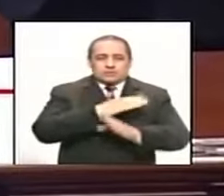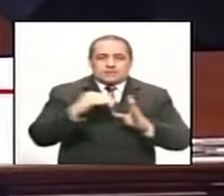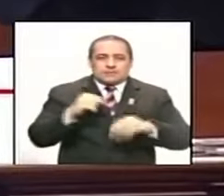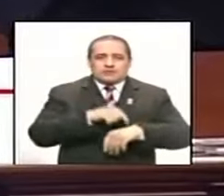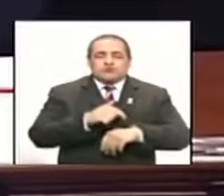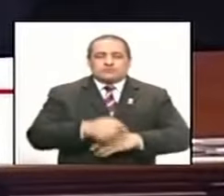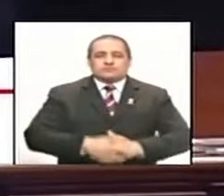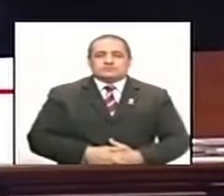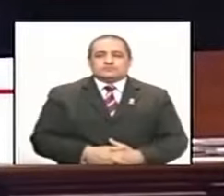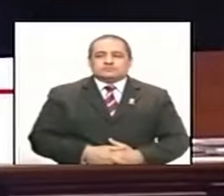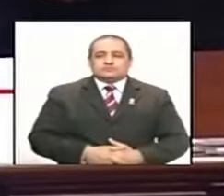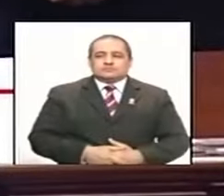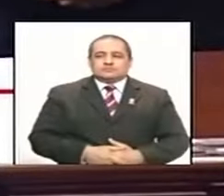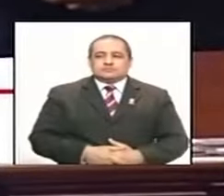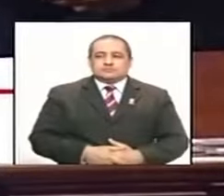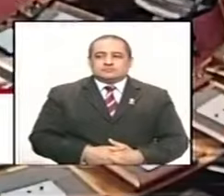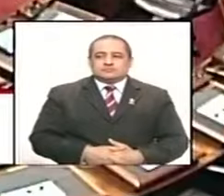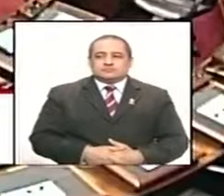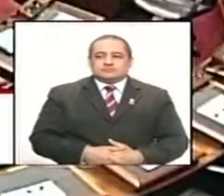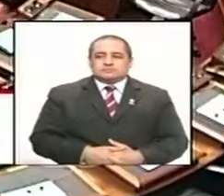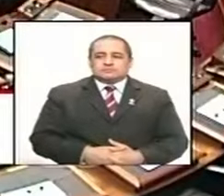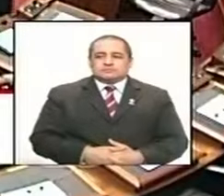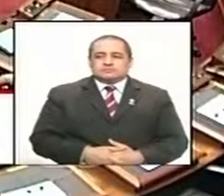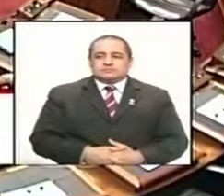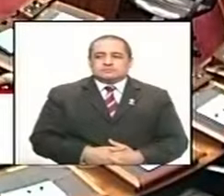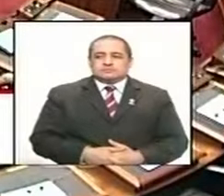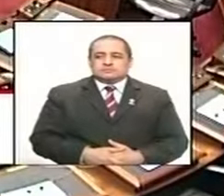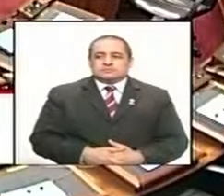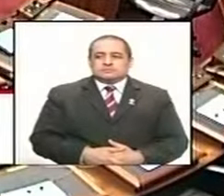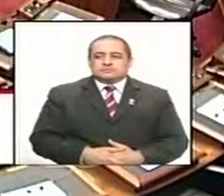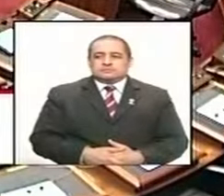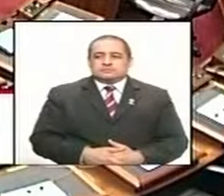gracias. No sabe ni lo que pide.